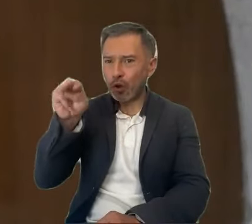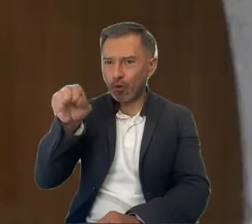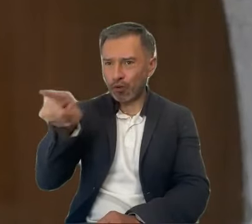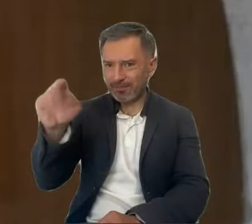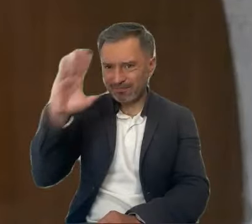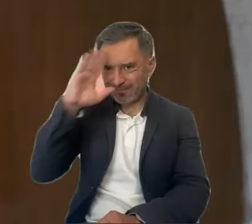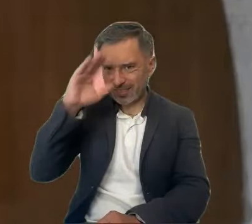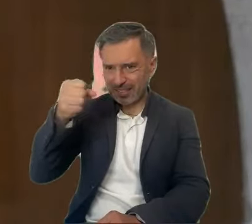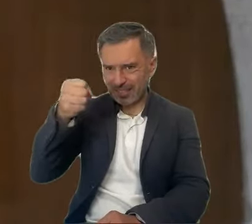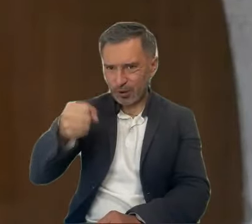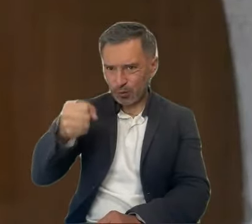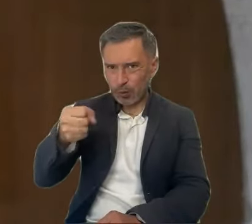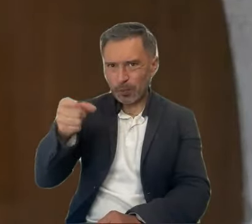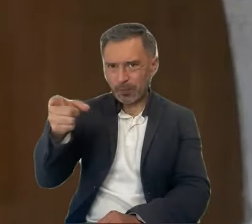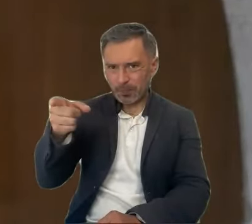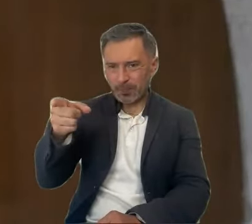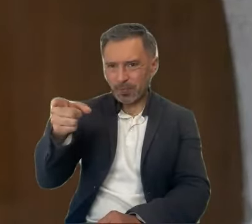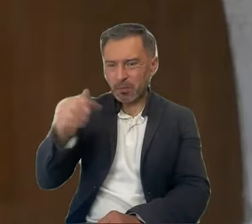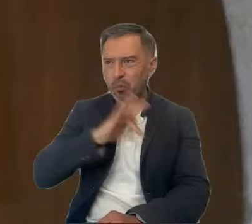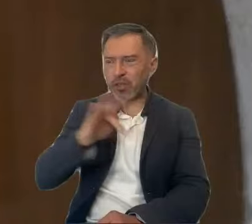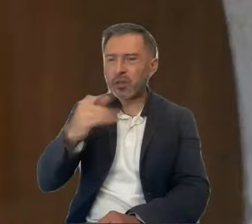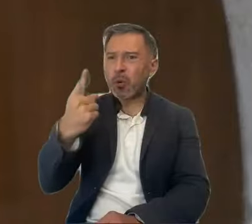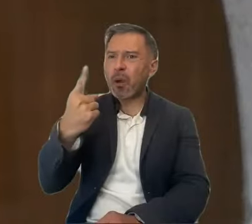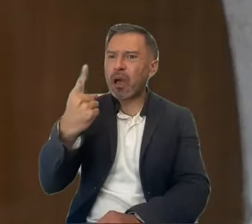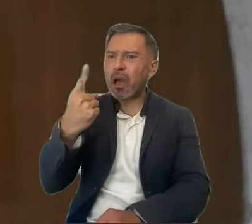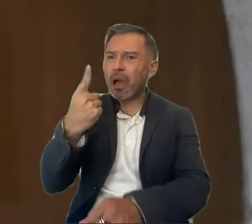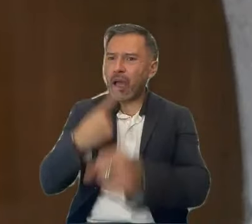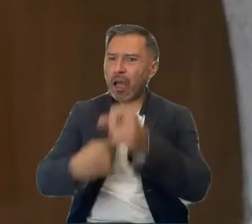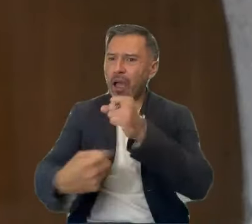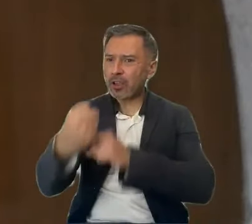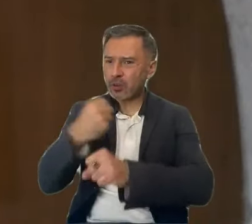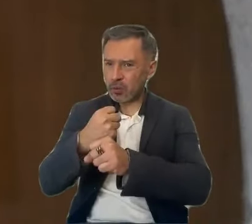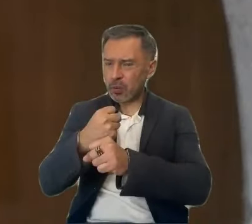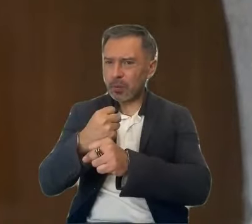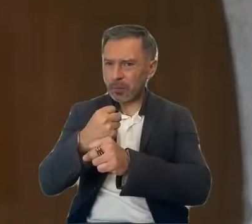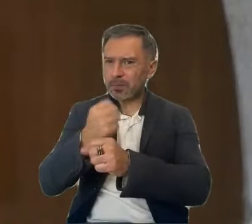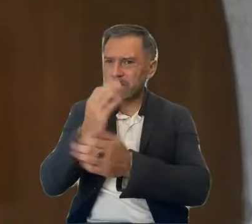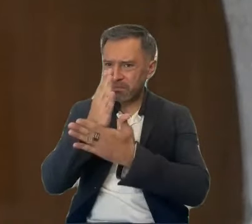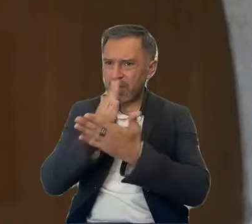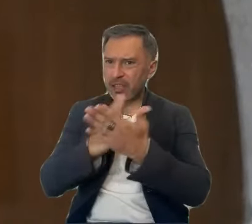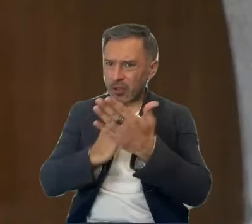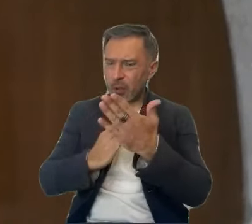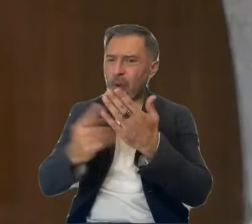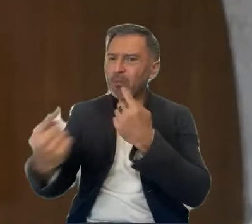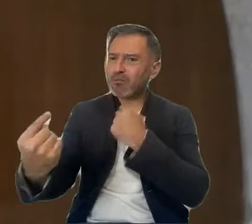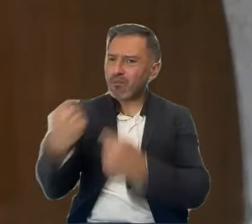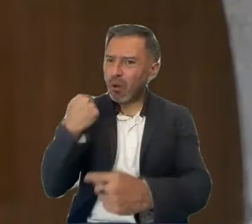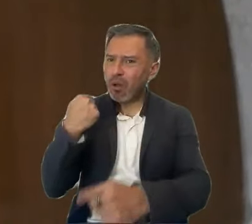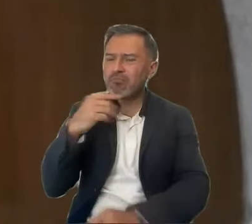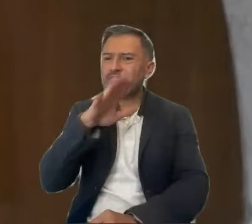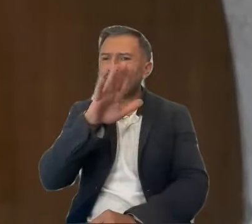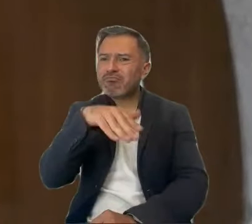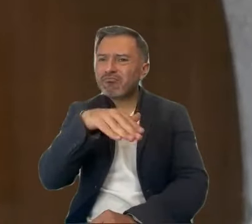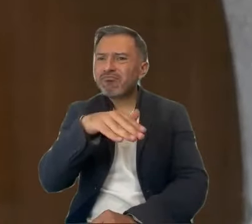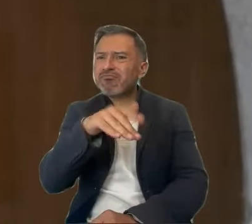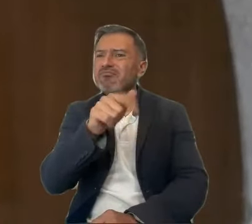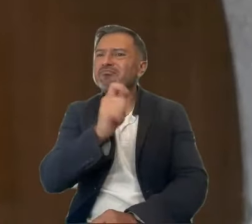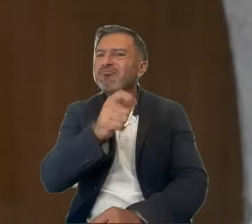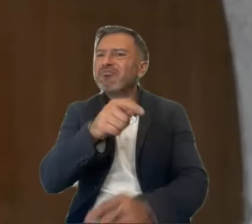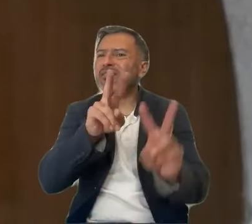desde hace más de año y medio me ha estado preguntando que qué vamos a hacer al respecto de por